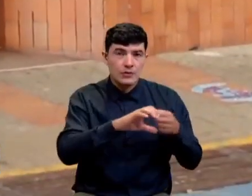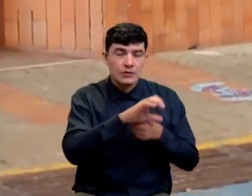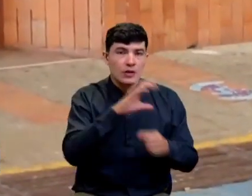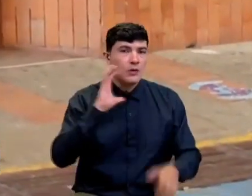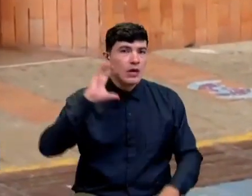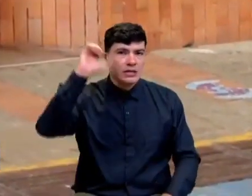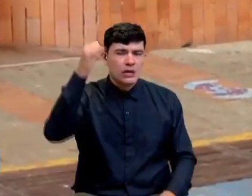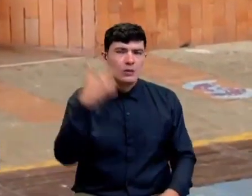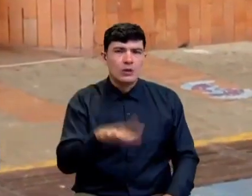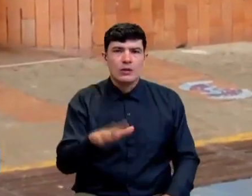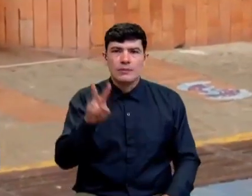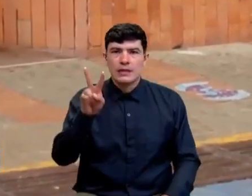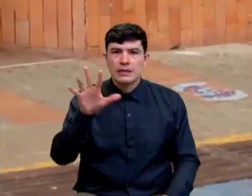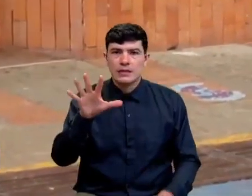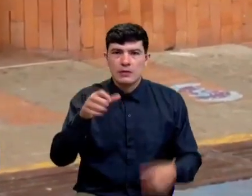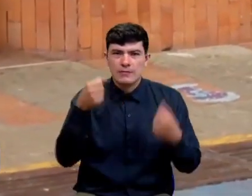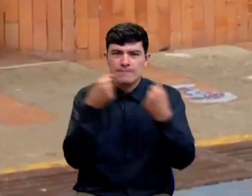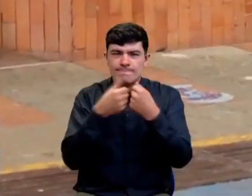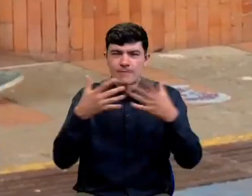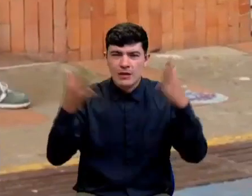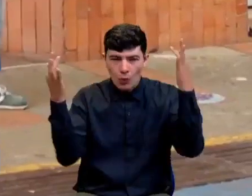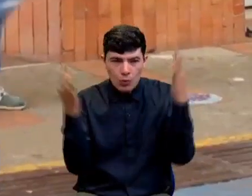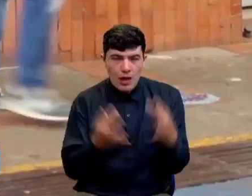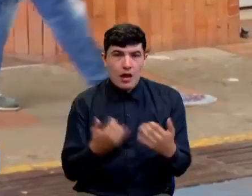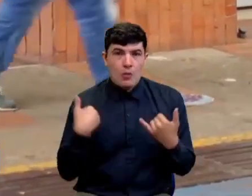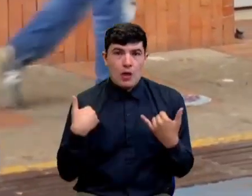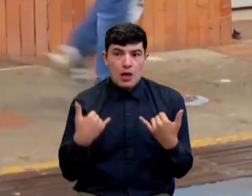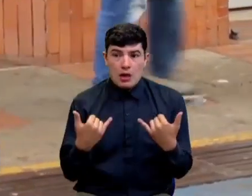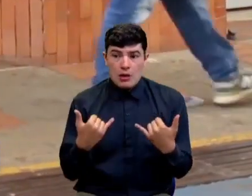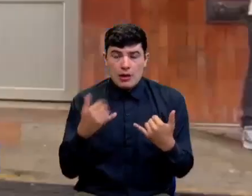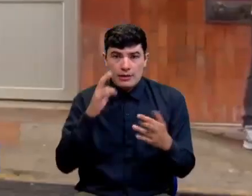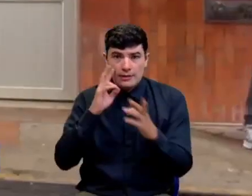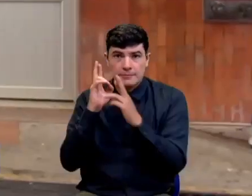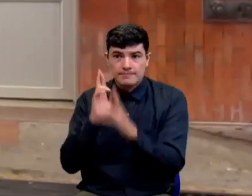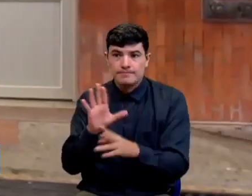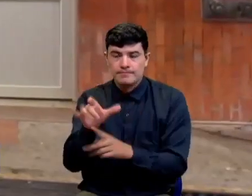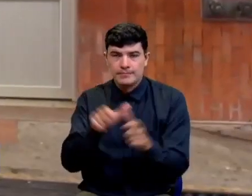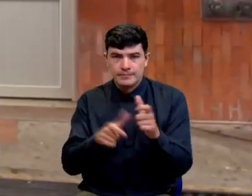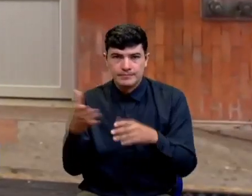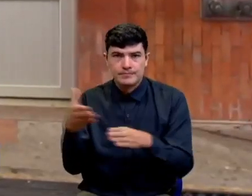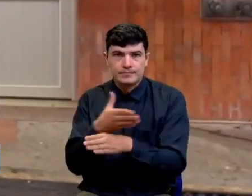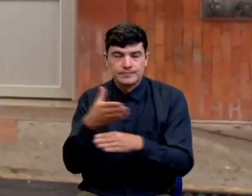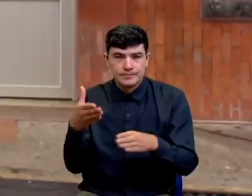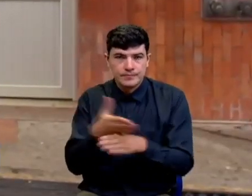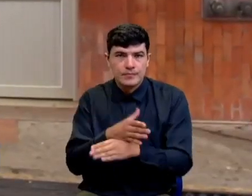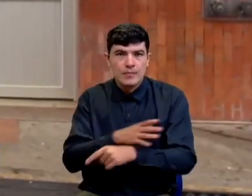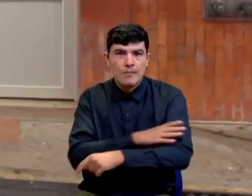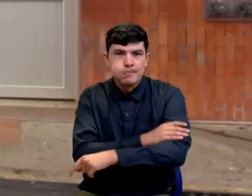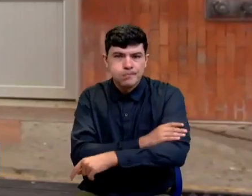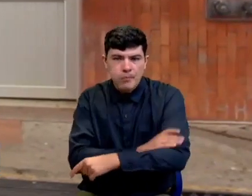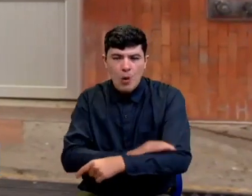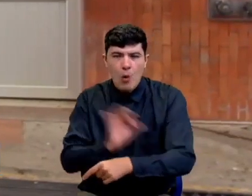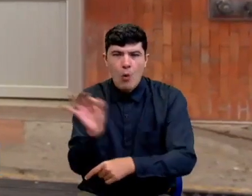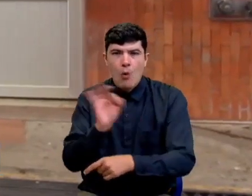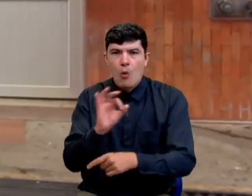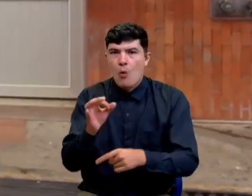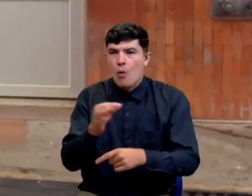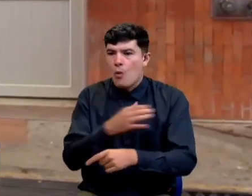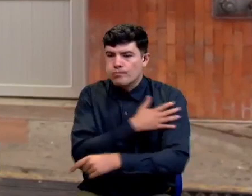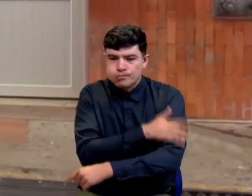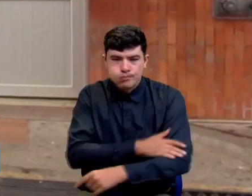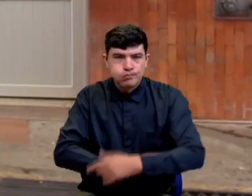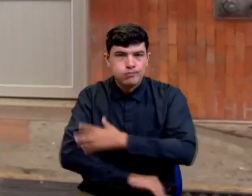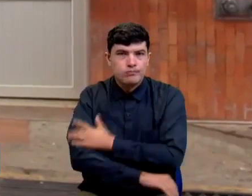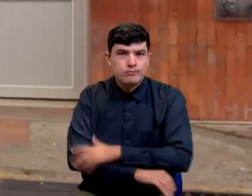de 25 accidentes de tránsito, en su mayoría con pacientes que presentan traumas en tejidos blandos y fracturas en las